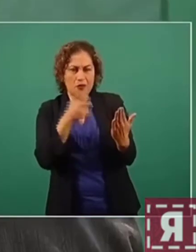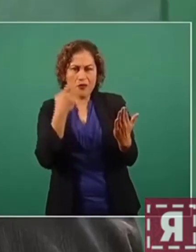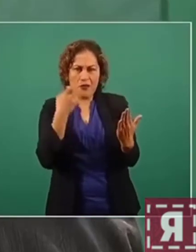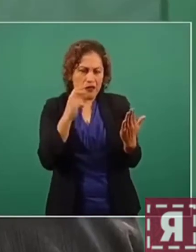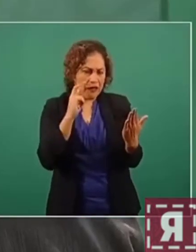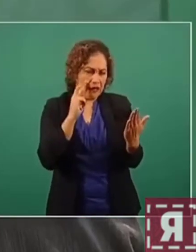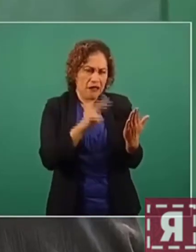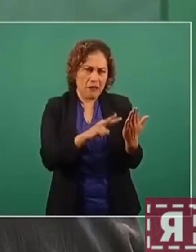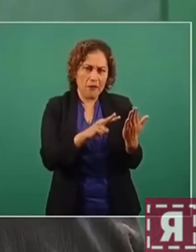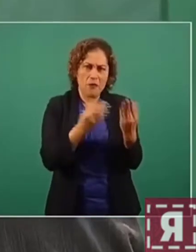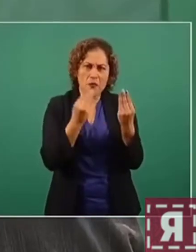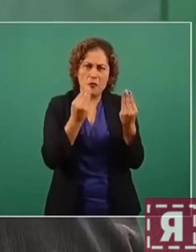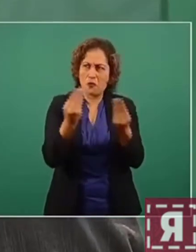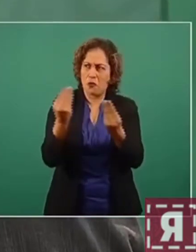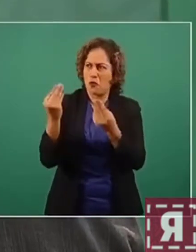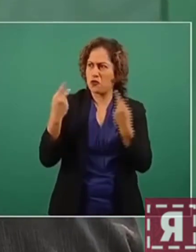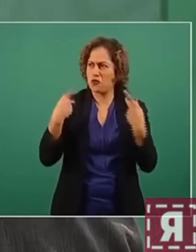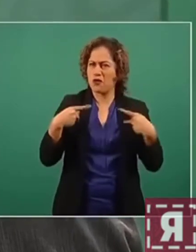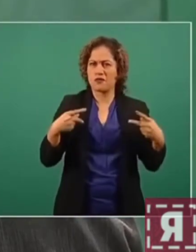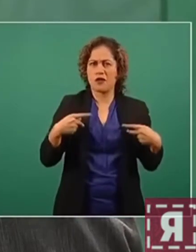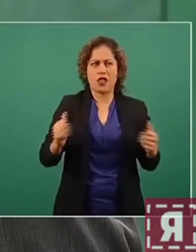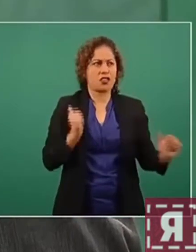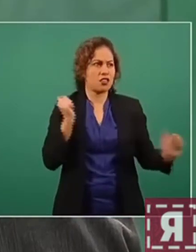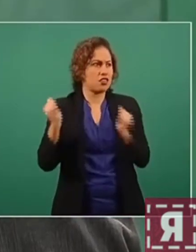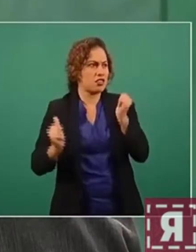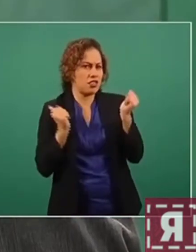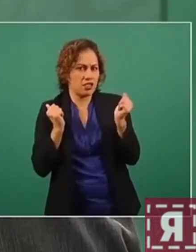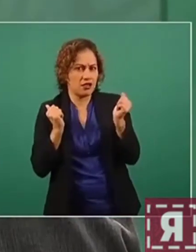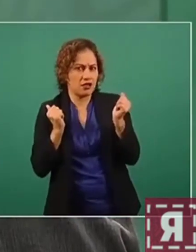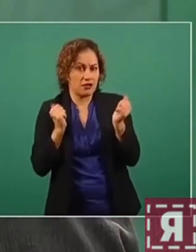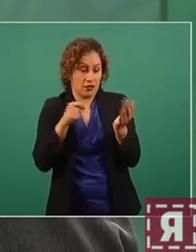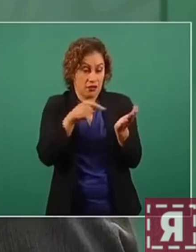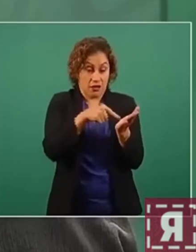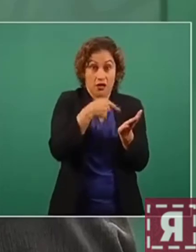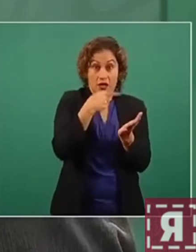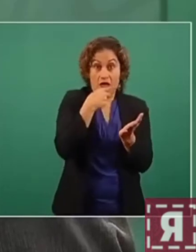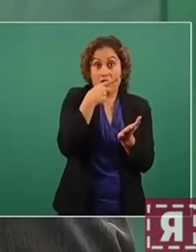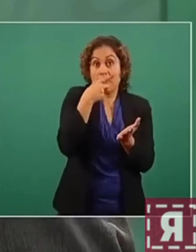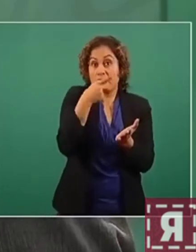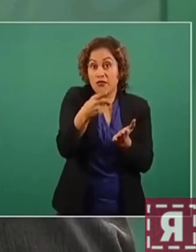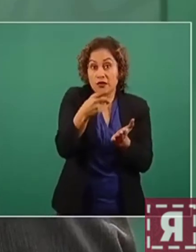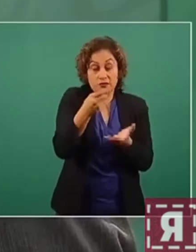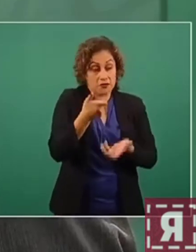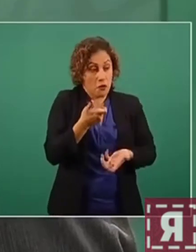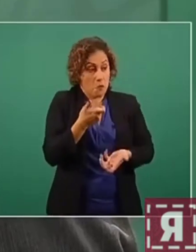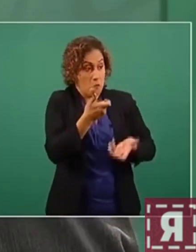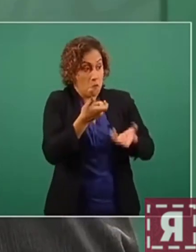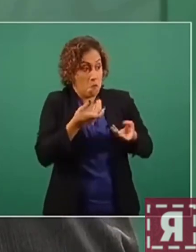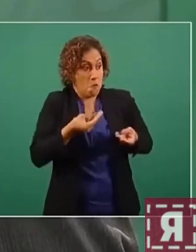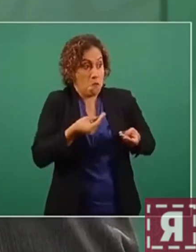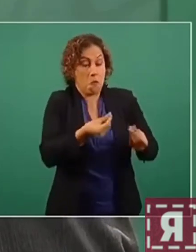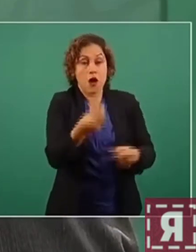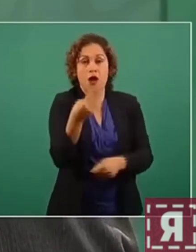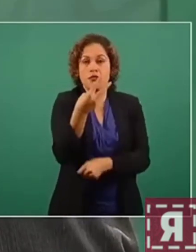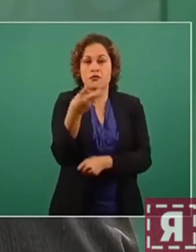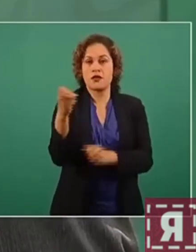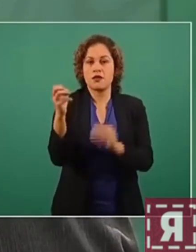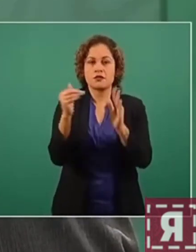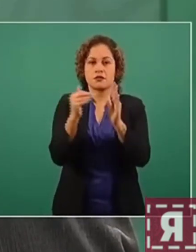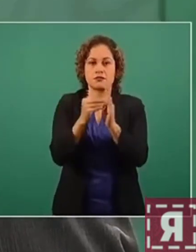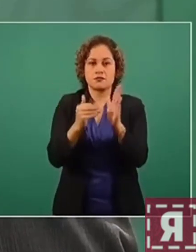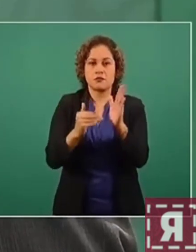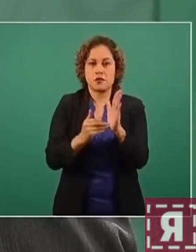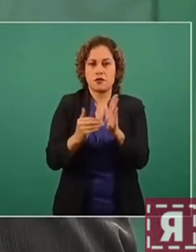Se calcula de que iba a costar 300 mil millones. Buah, muchísimo. El nuevo